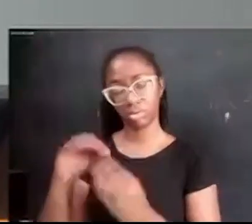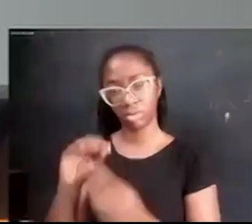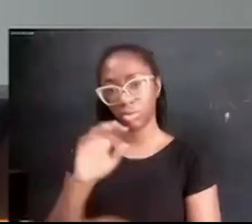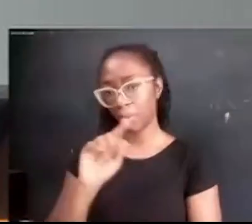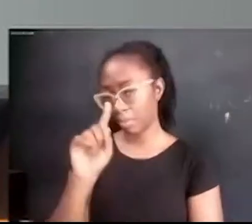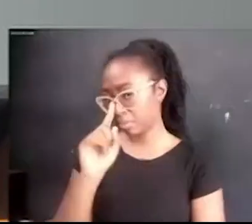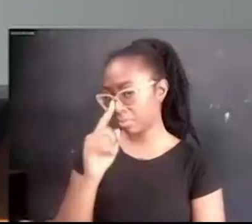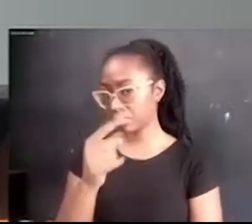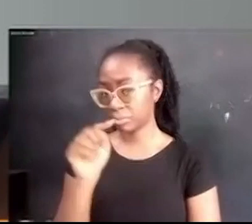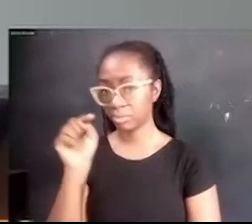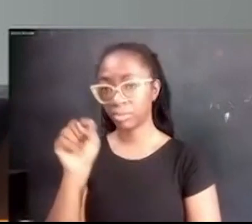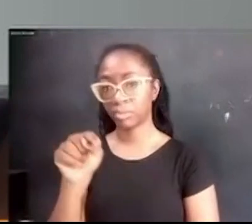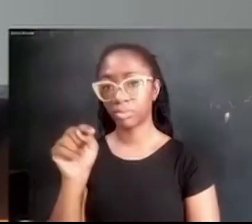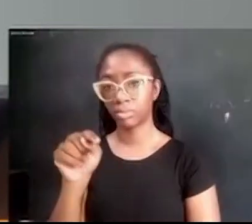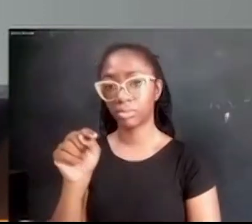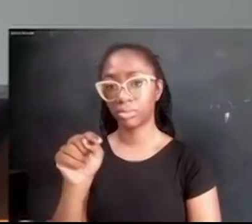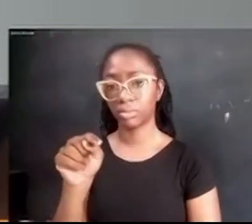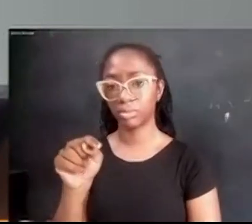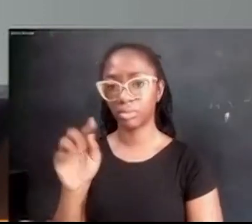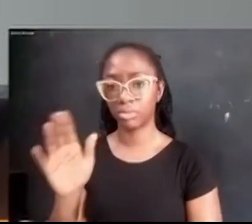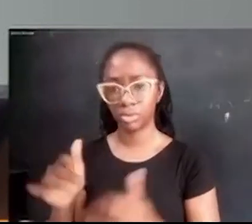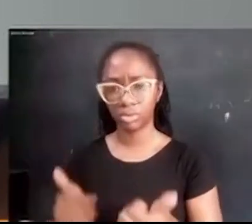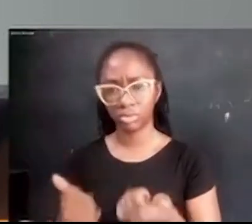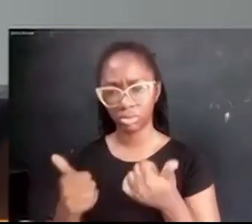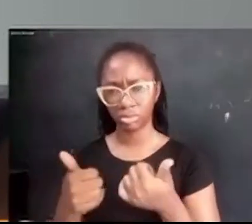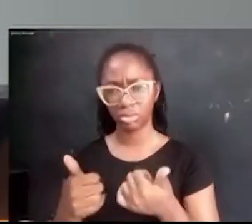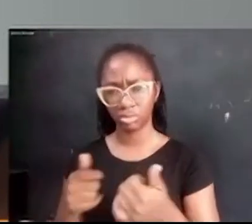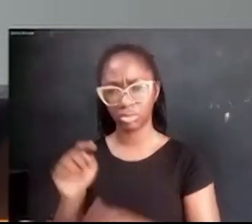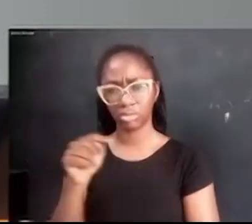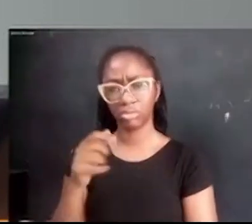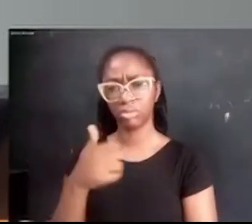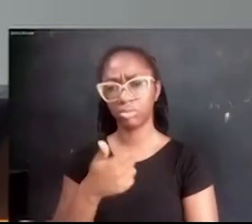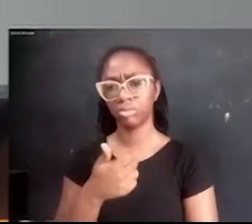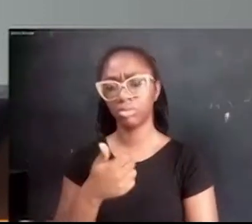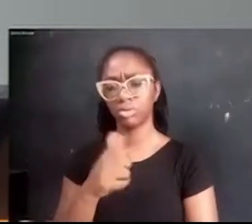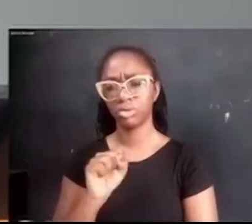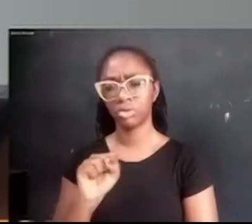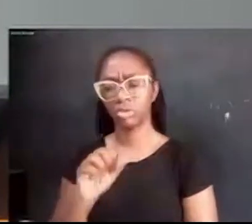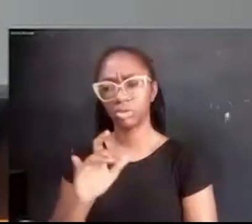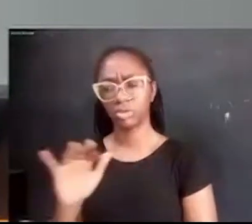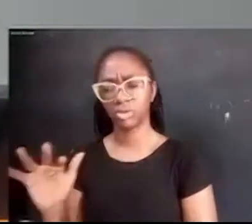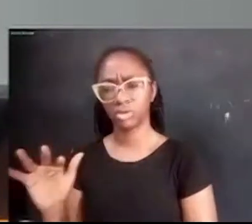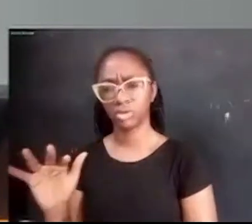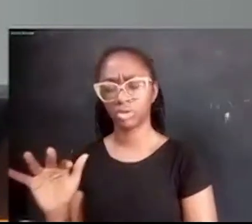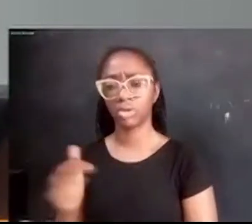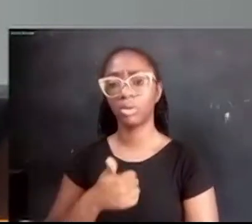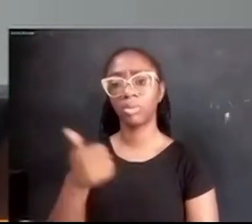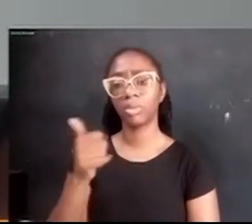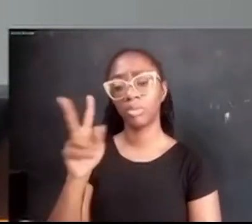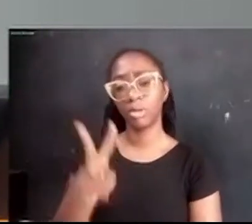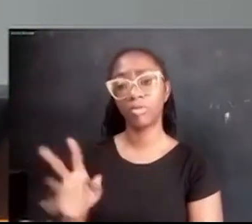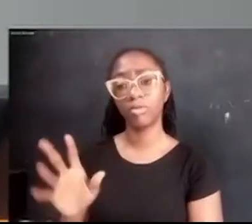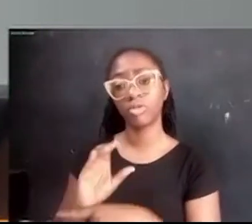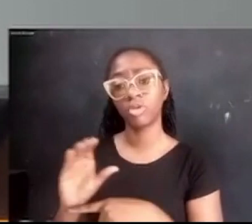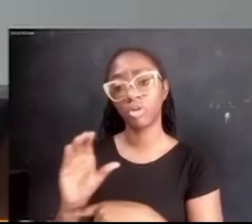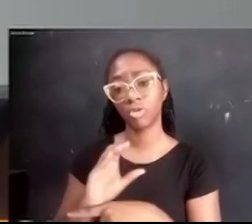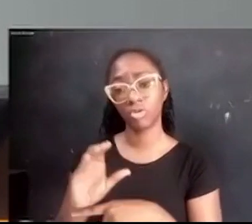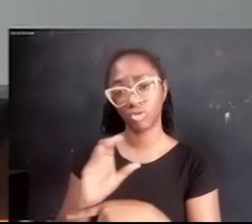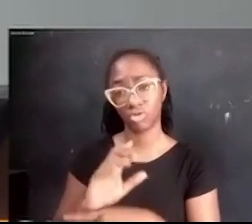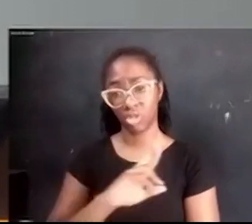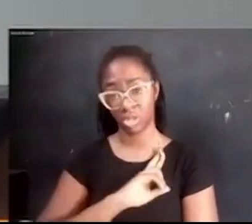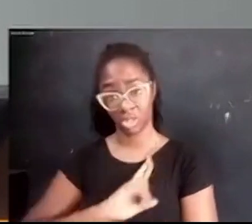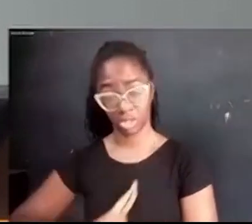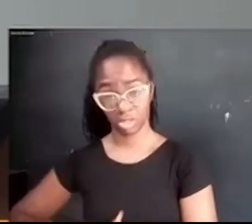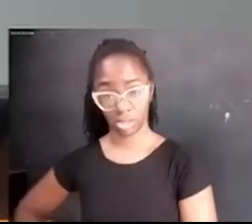la década de 1870. Por primera vez, una constitución republicana fue